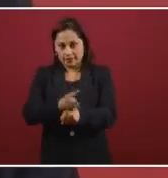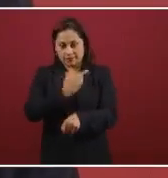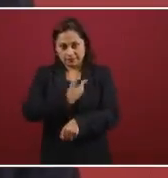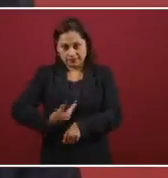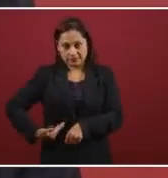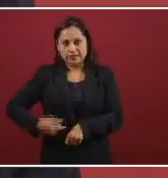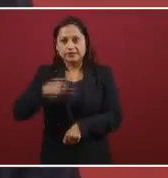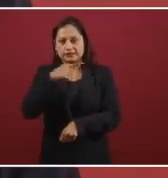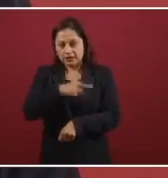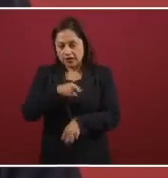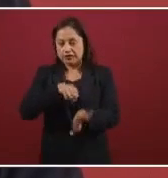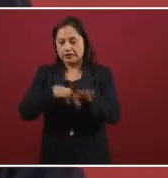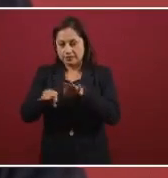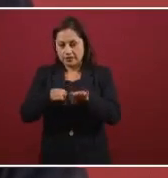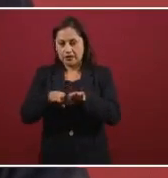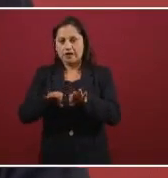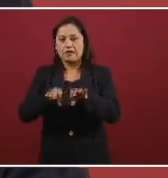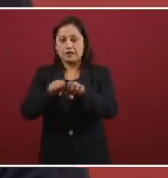se está